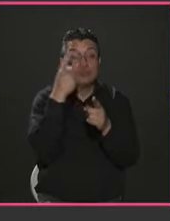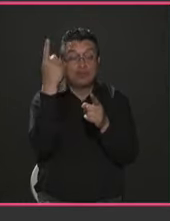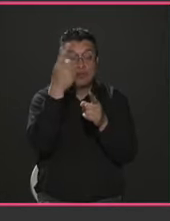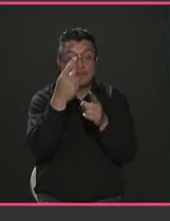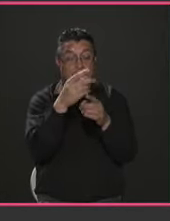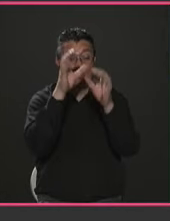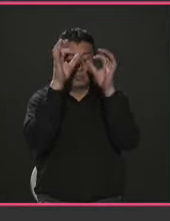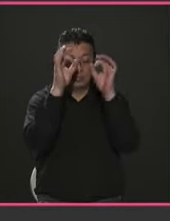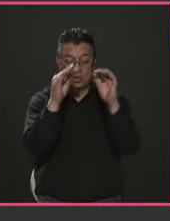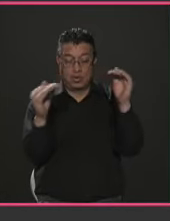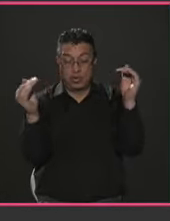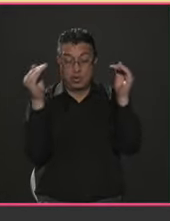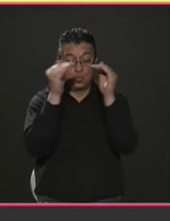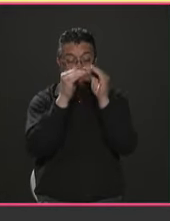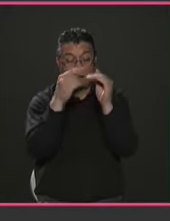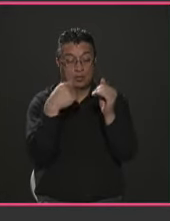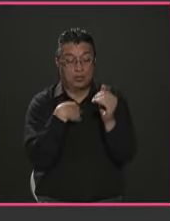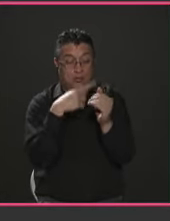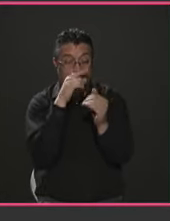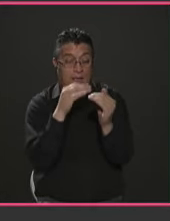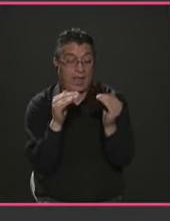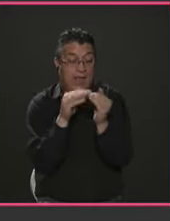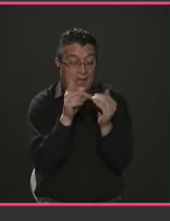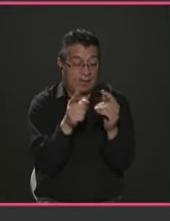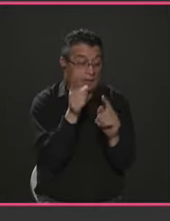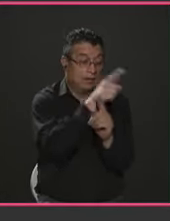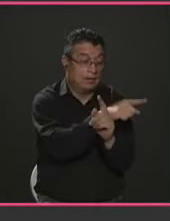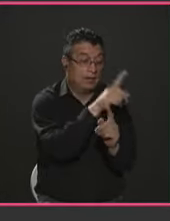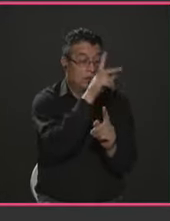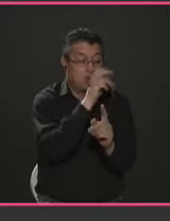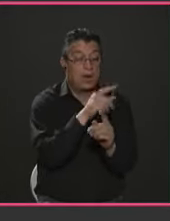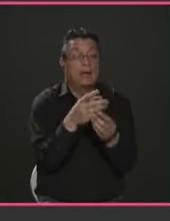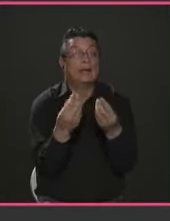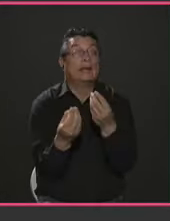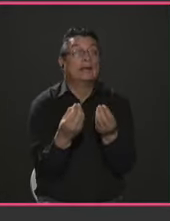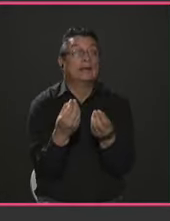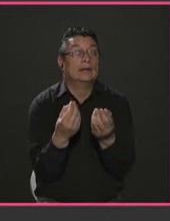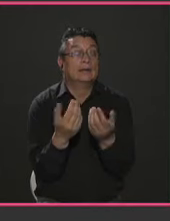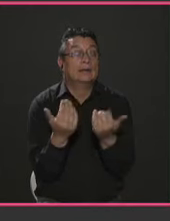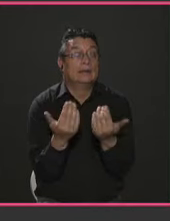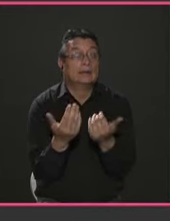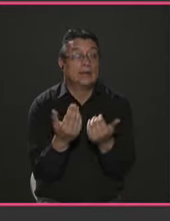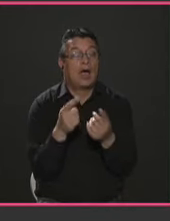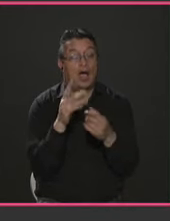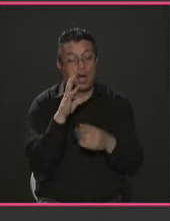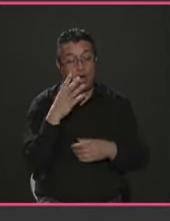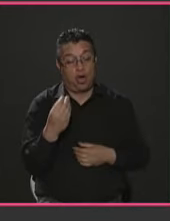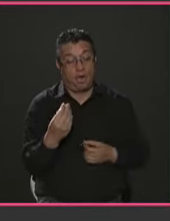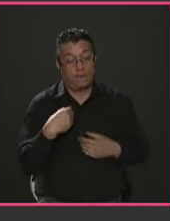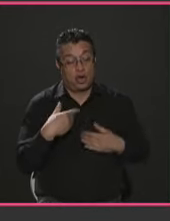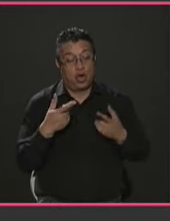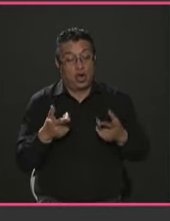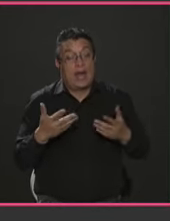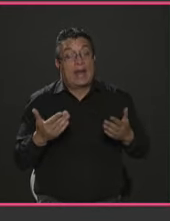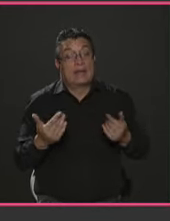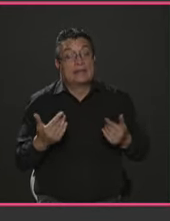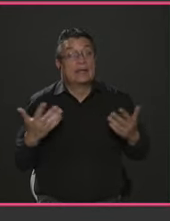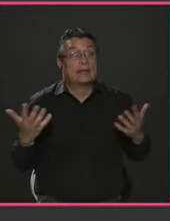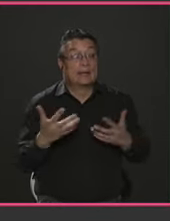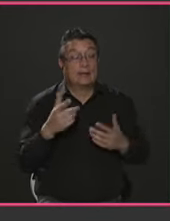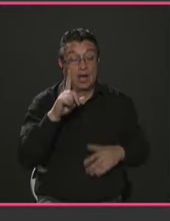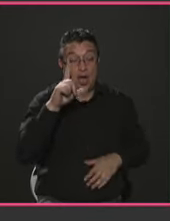de hacer exactamente lo mismo que nosotros hicimos antes ya entonces eh obviamente para esto necesitamos que el el